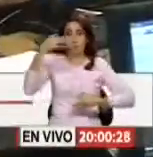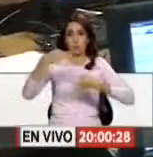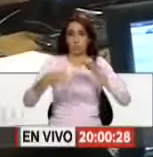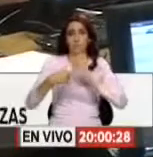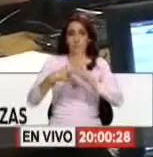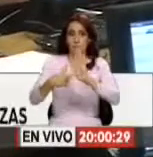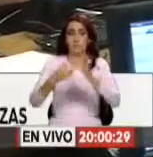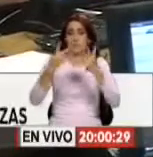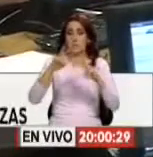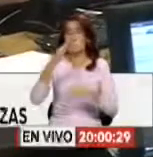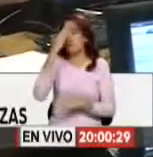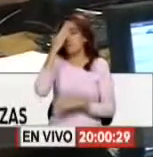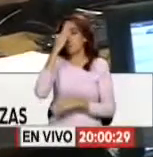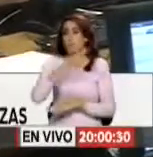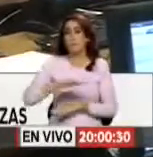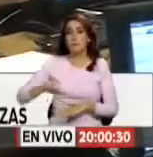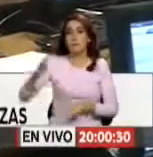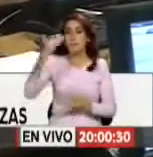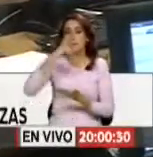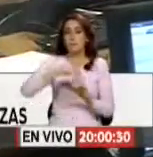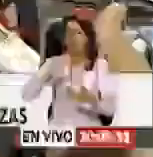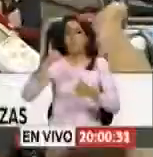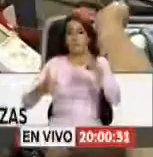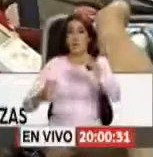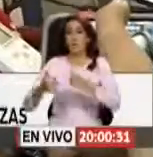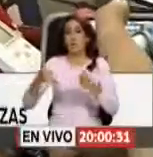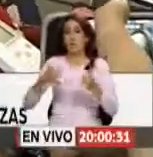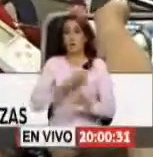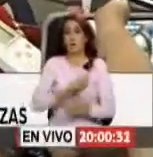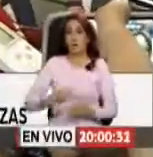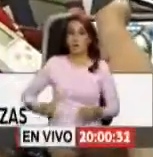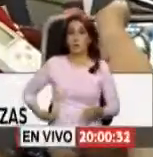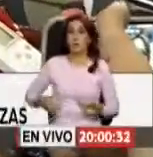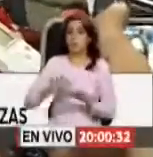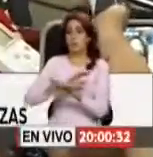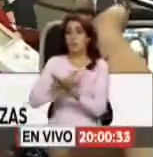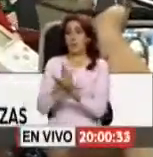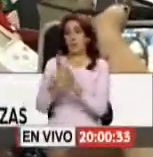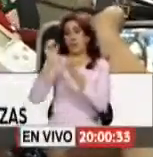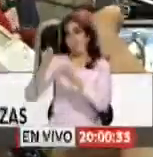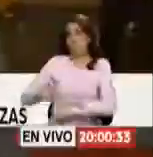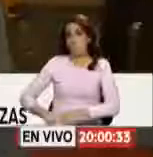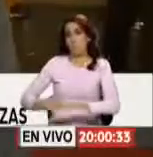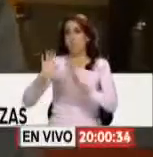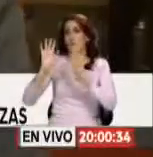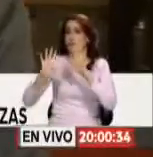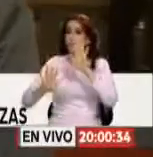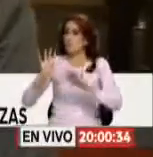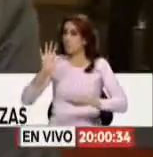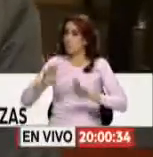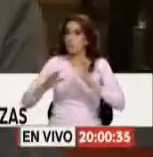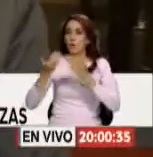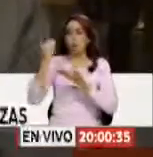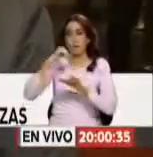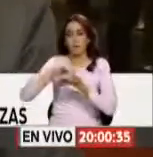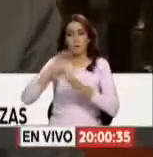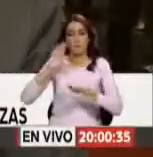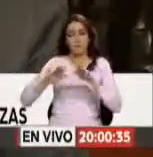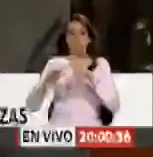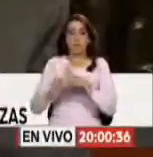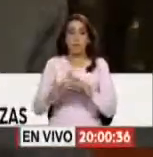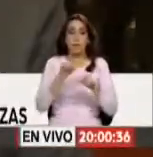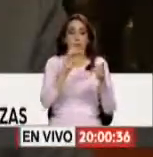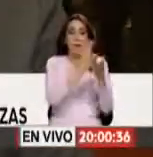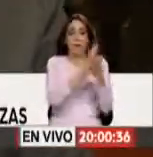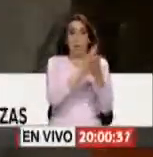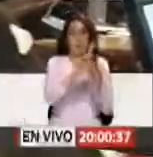incluso creen que con esto la aspiración de reelección de Elizabeth Cabezas al frente de la Asamblea podría tambalear. Creo que es importante que se refresquen los cuadros